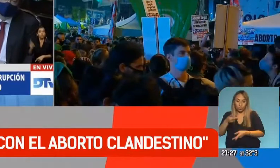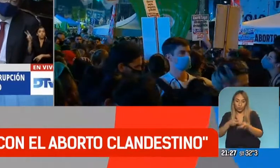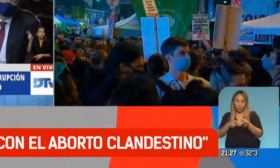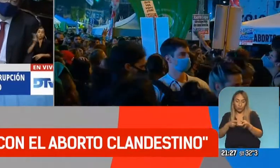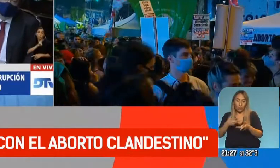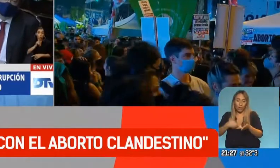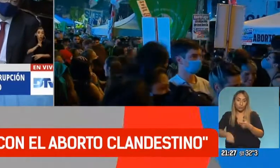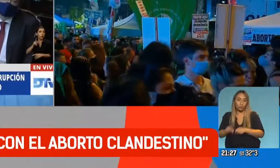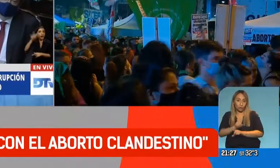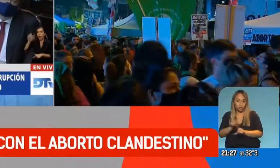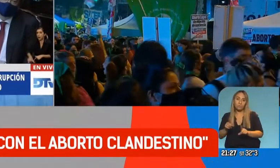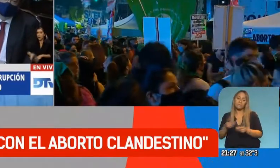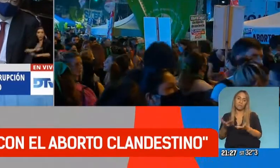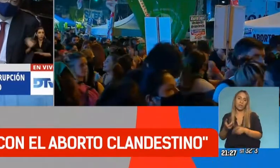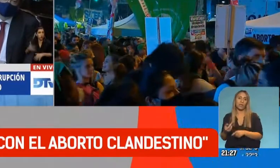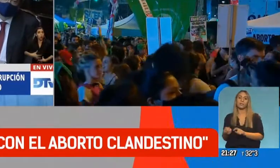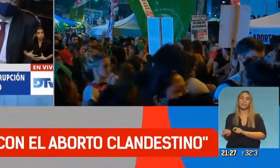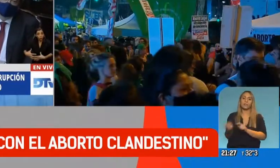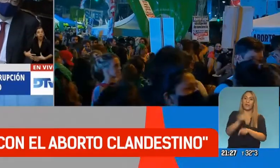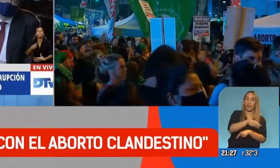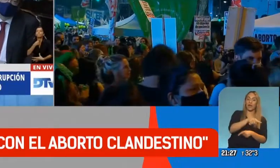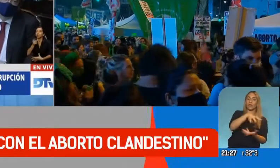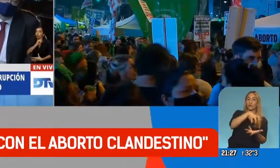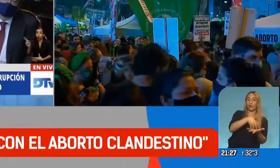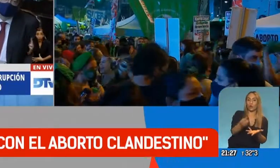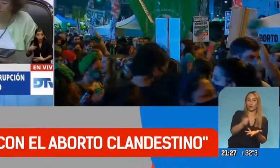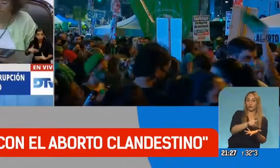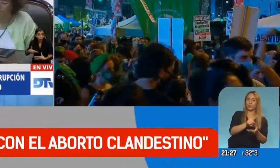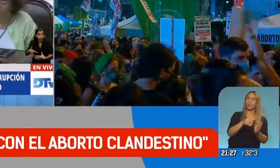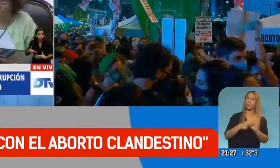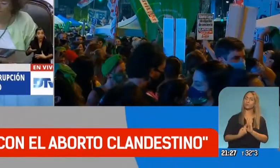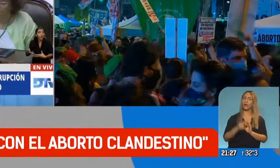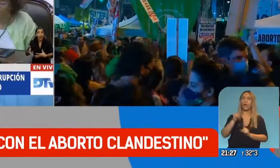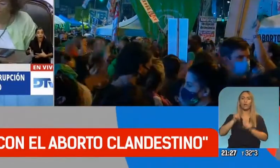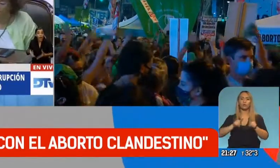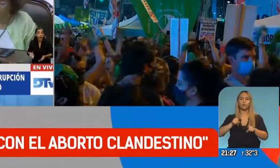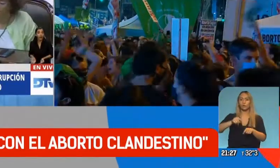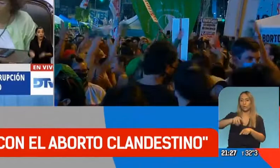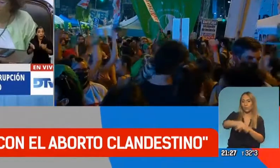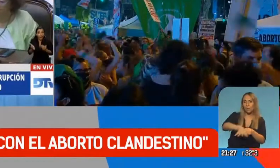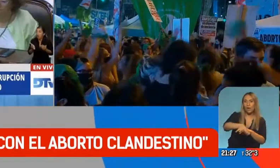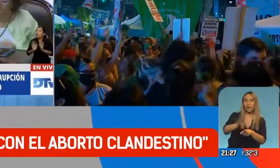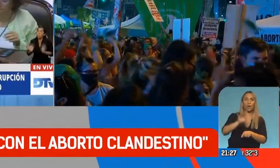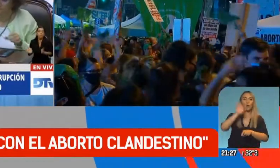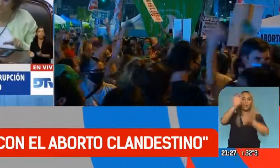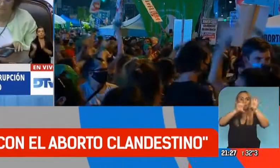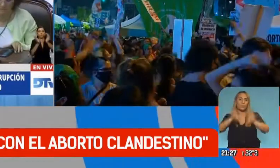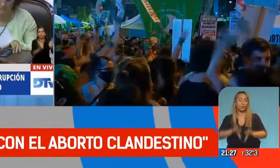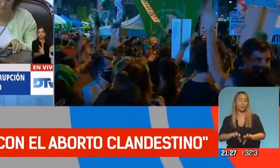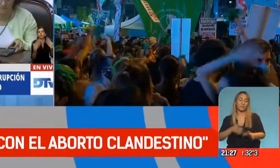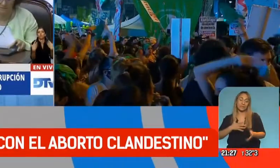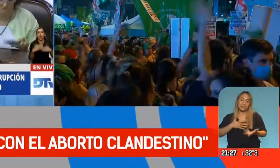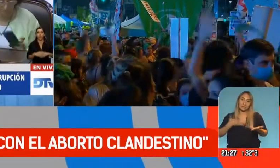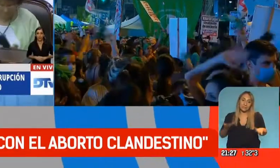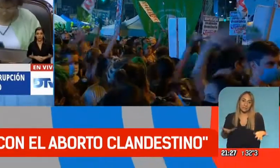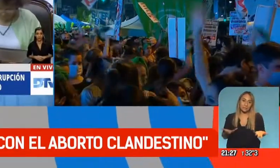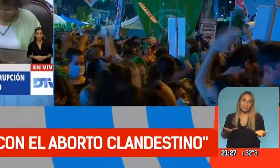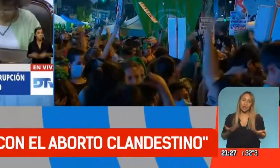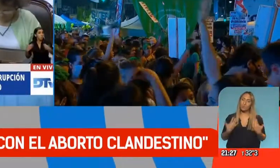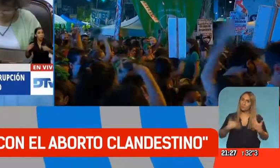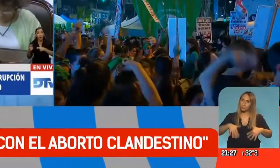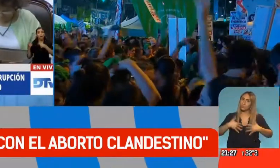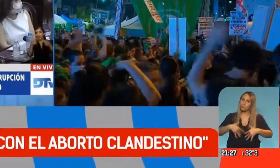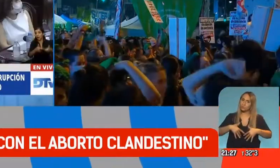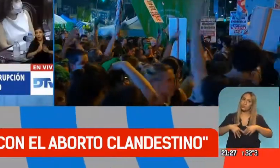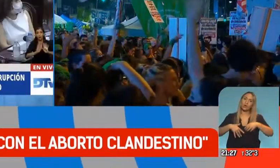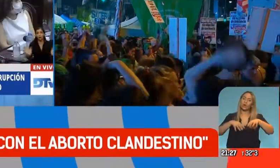hay localidades y provincias en donde lamentablemente va a haber muchos lugares donde